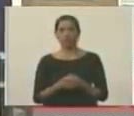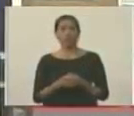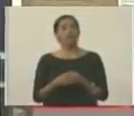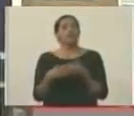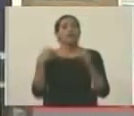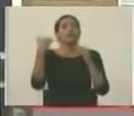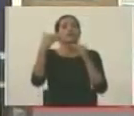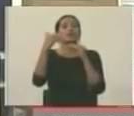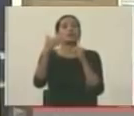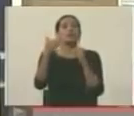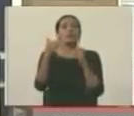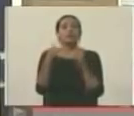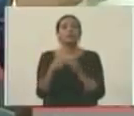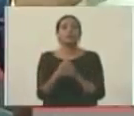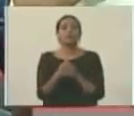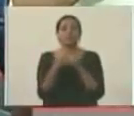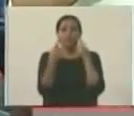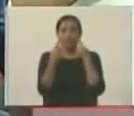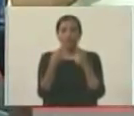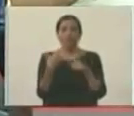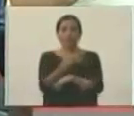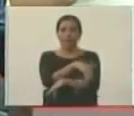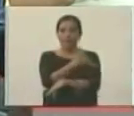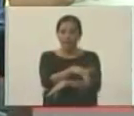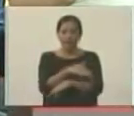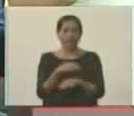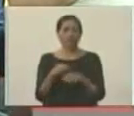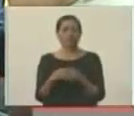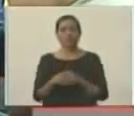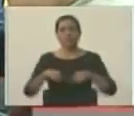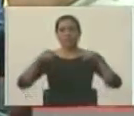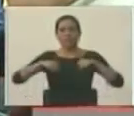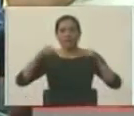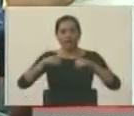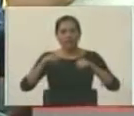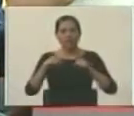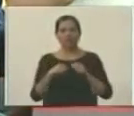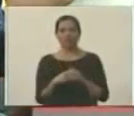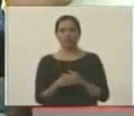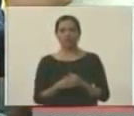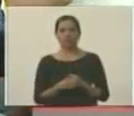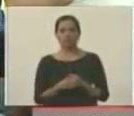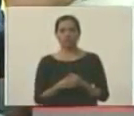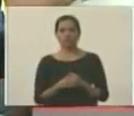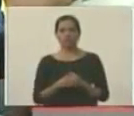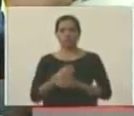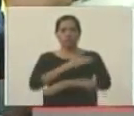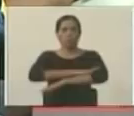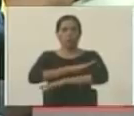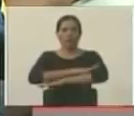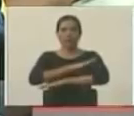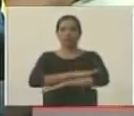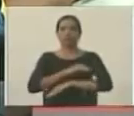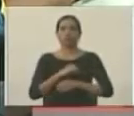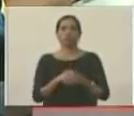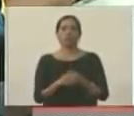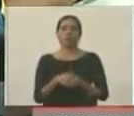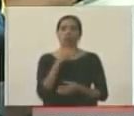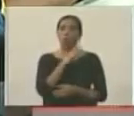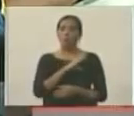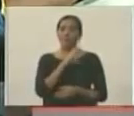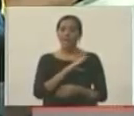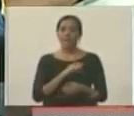ve en las calles, en mercaditos, mercados, tarantines, puestos, comercios, los